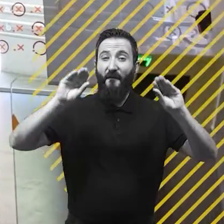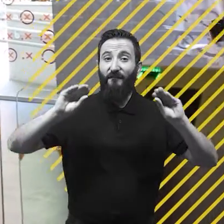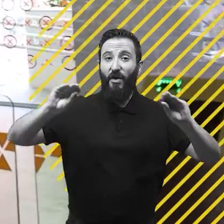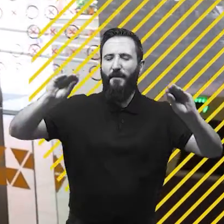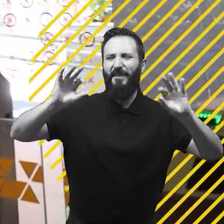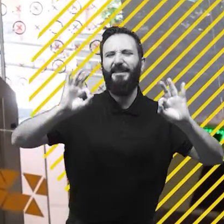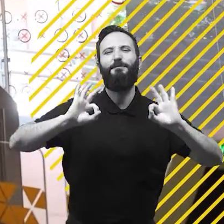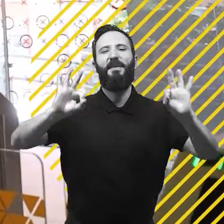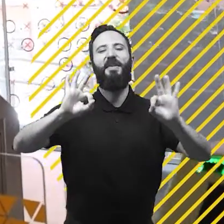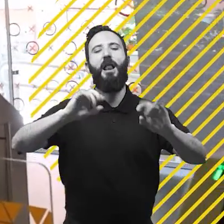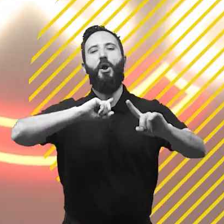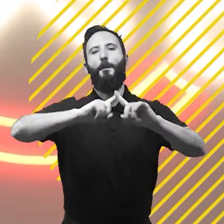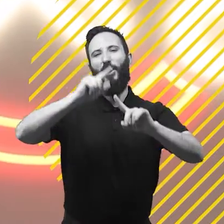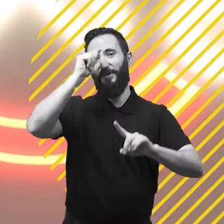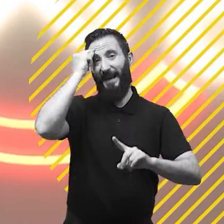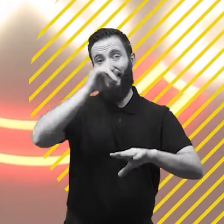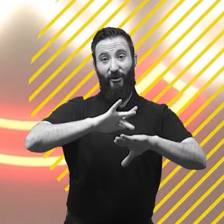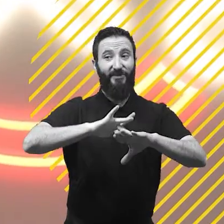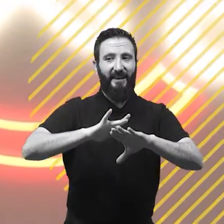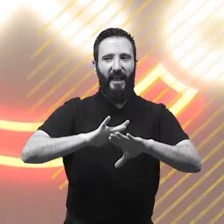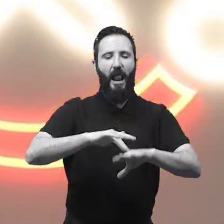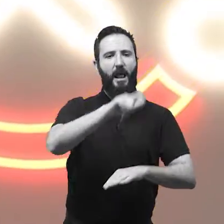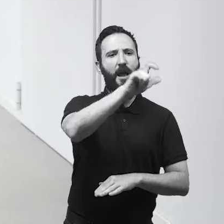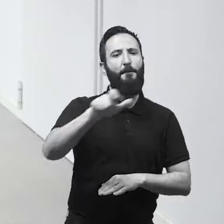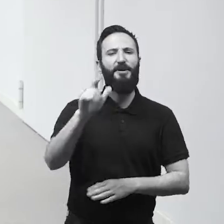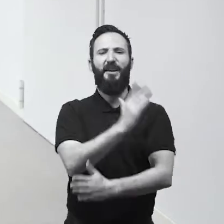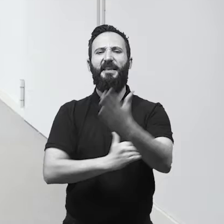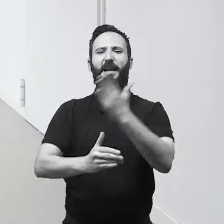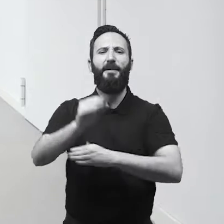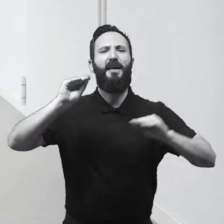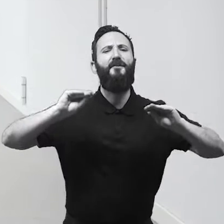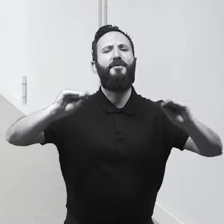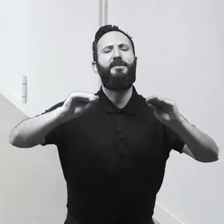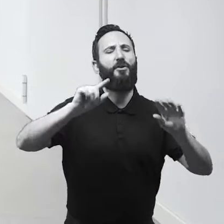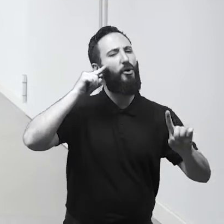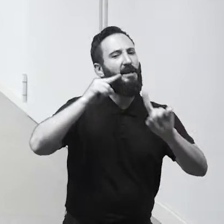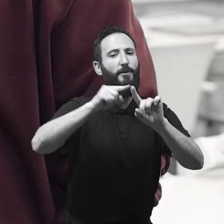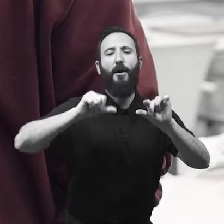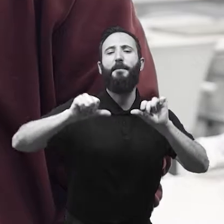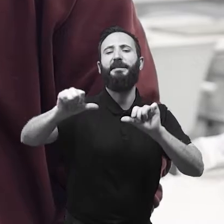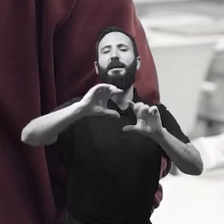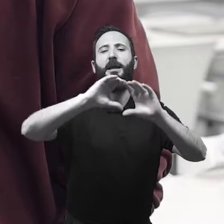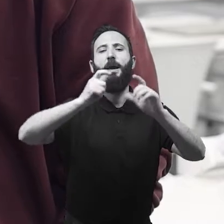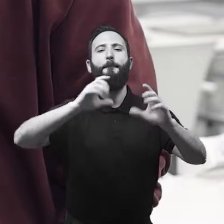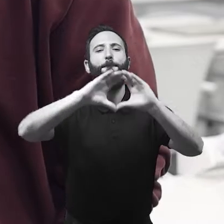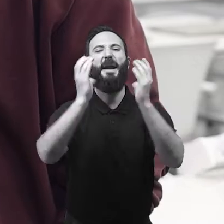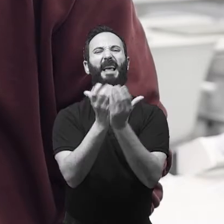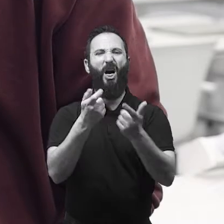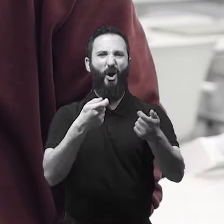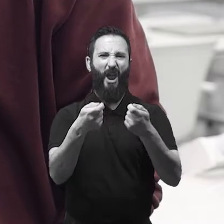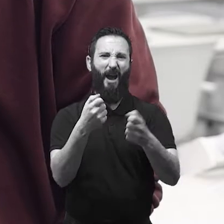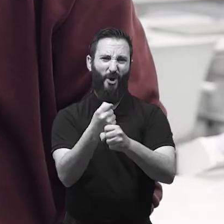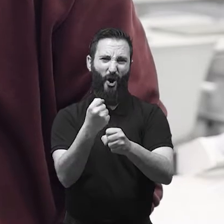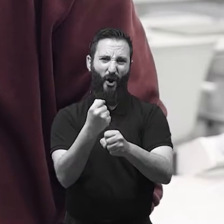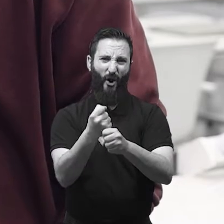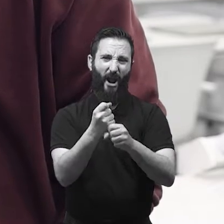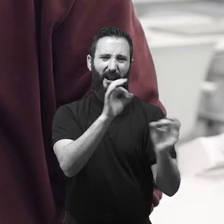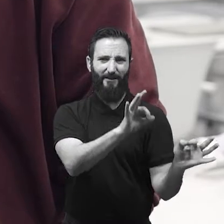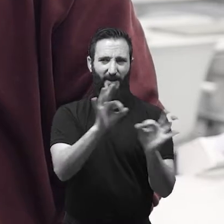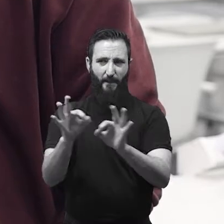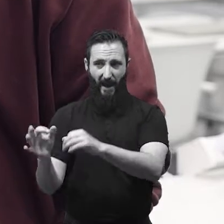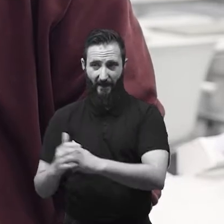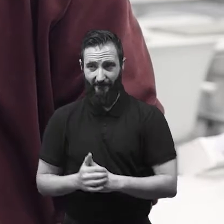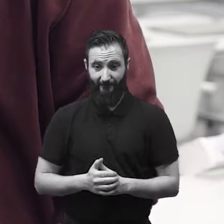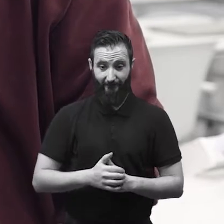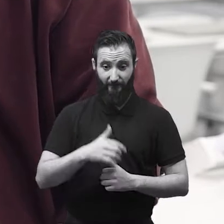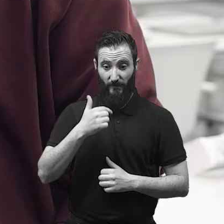Las formaciones de Portalento Digital preparan a personas con discapacidad para el mercado laboral. Ha cambiado muchas cosas. Desde